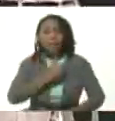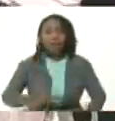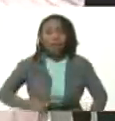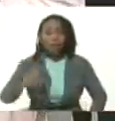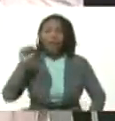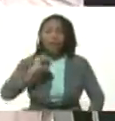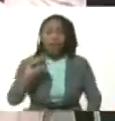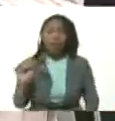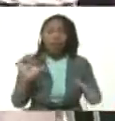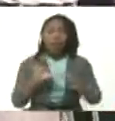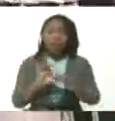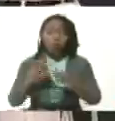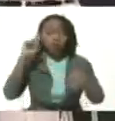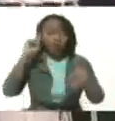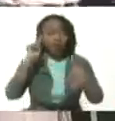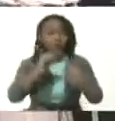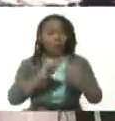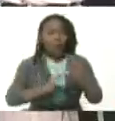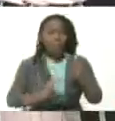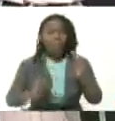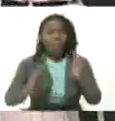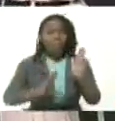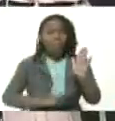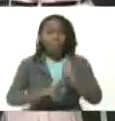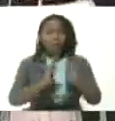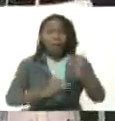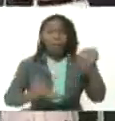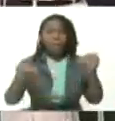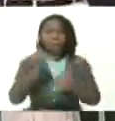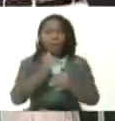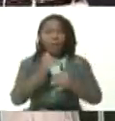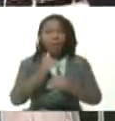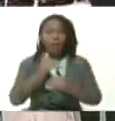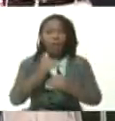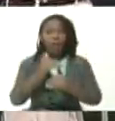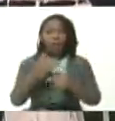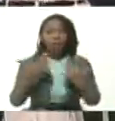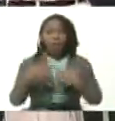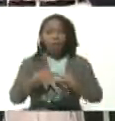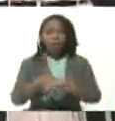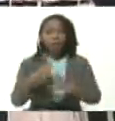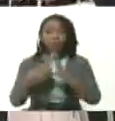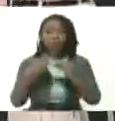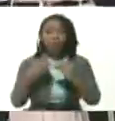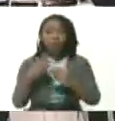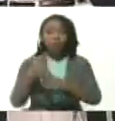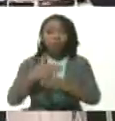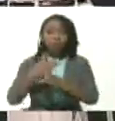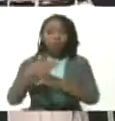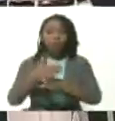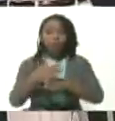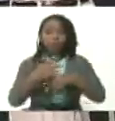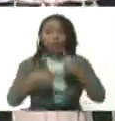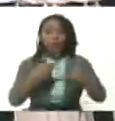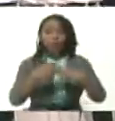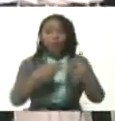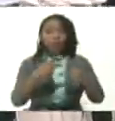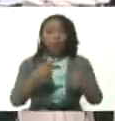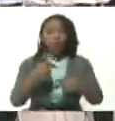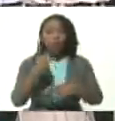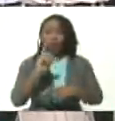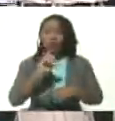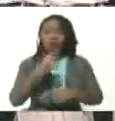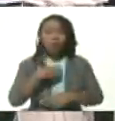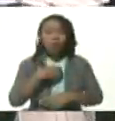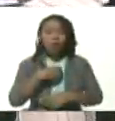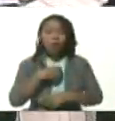unión y hay un objetivo superior que nos haga confluir, el progreso, el crecimiento es inevitable. Me